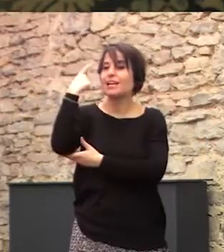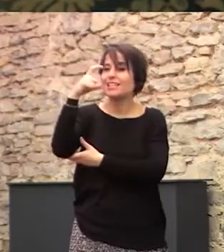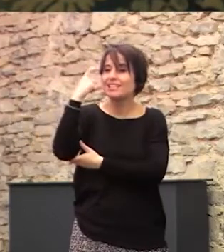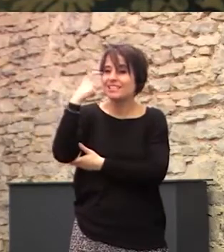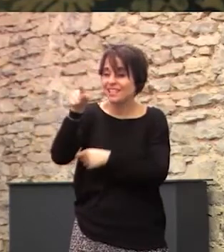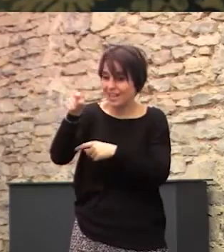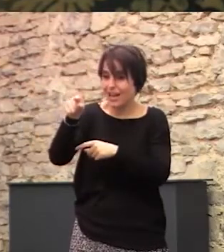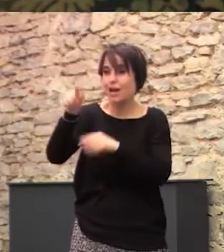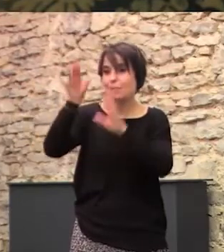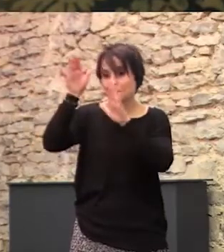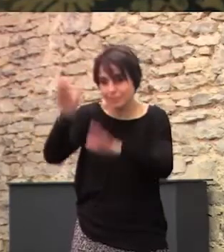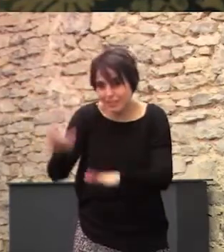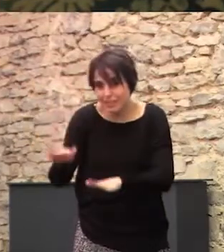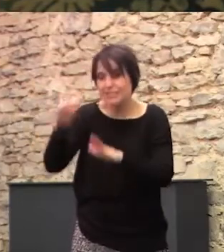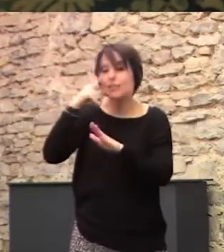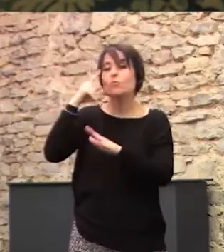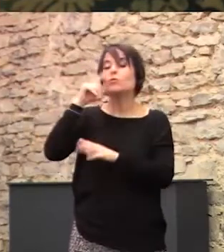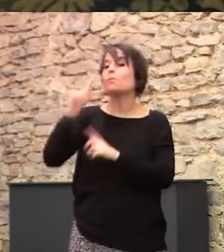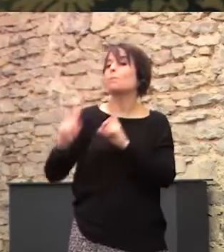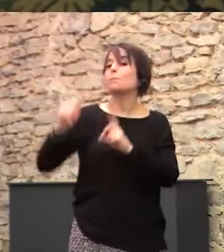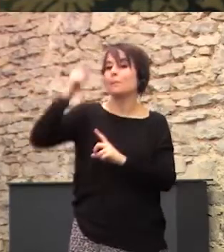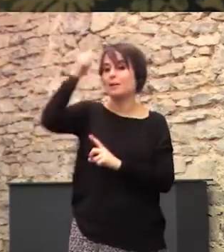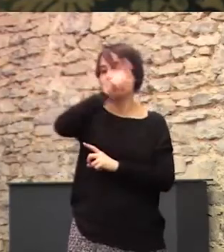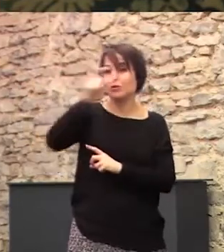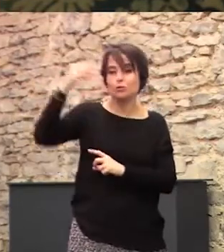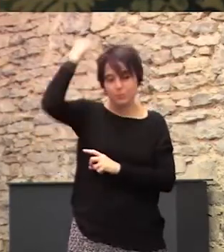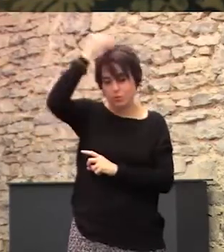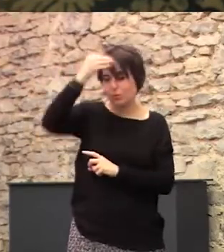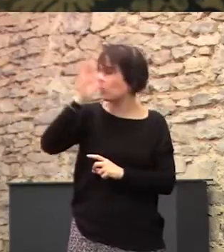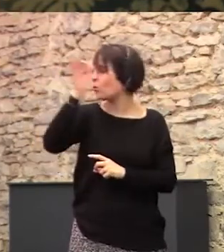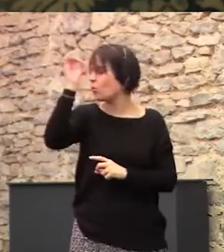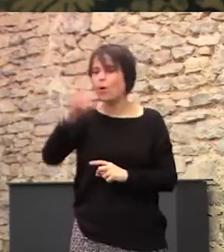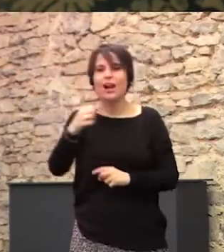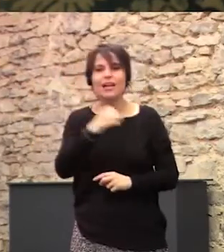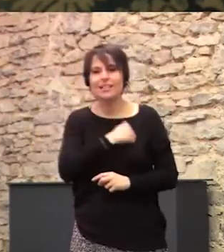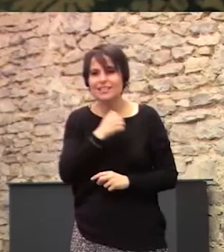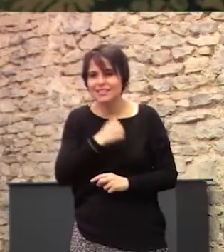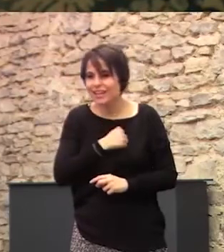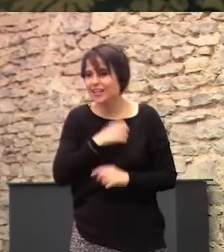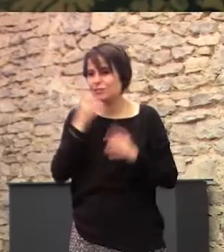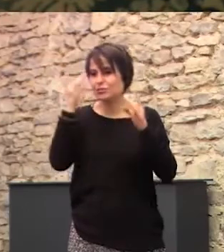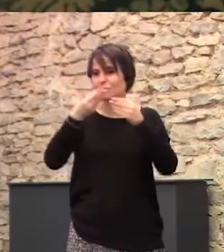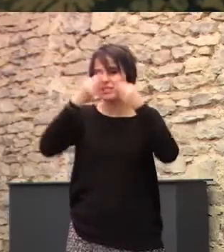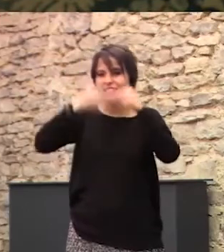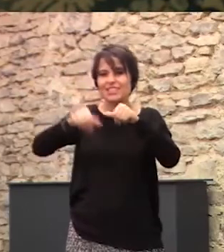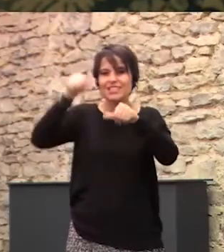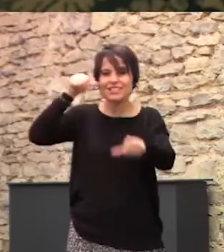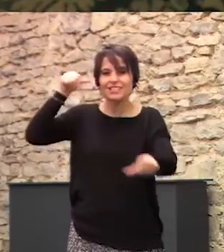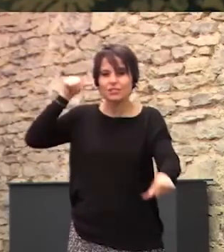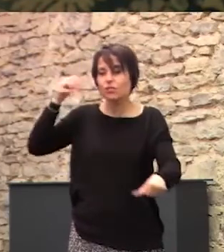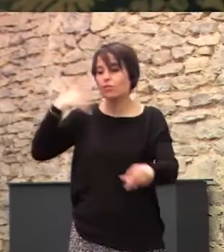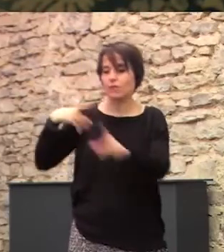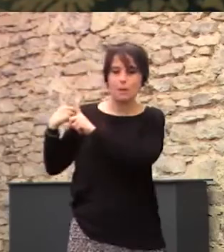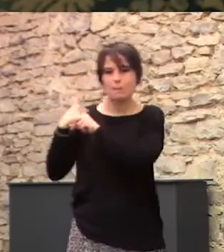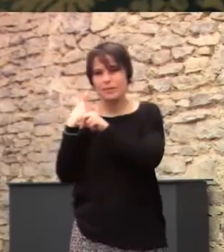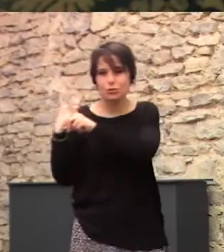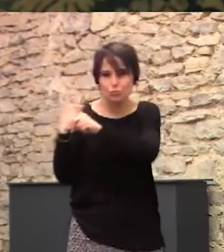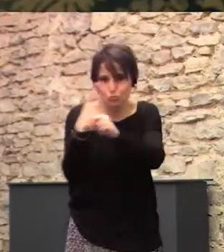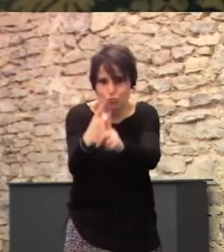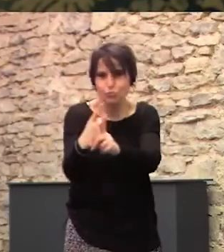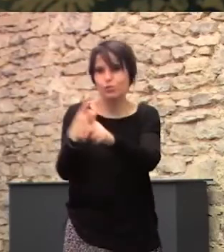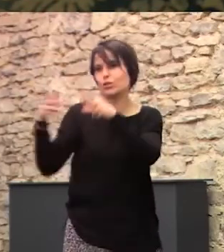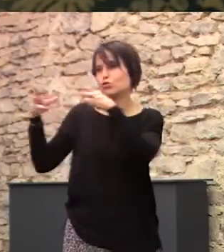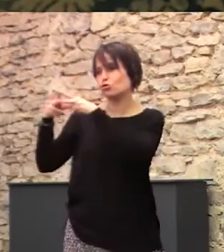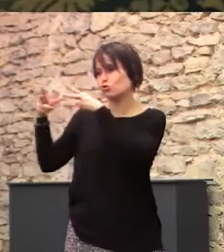primeros musulmanes, al igual que los primeros cristianos y todos primeros, sufren persecuciones por la